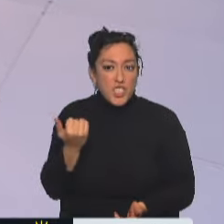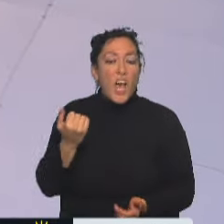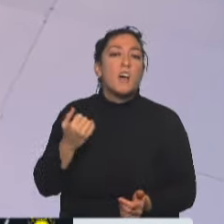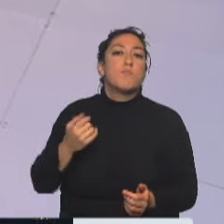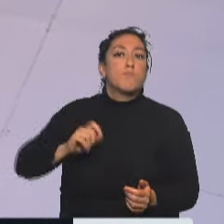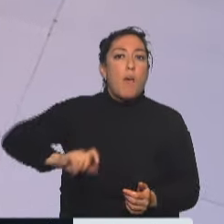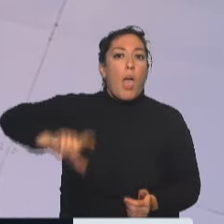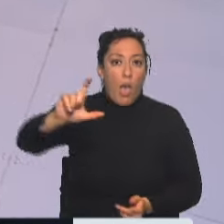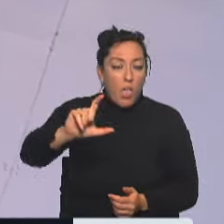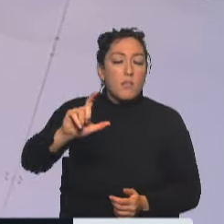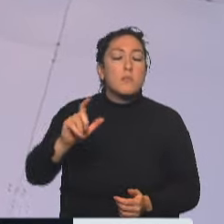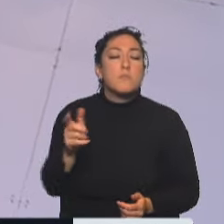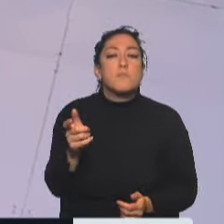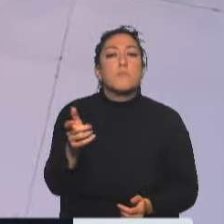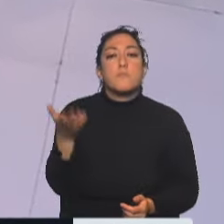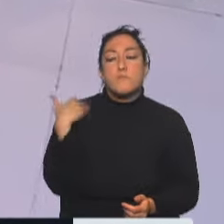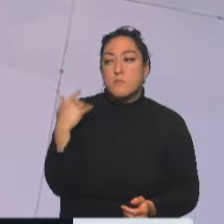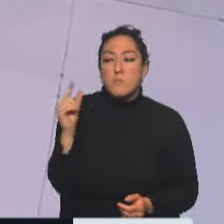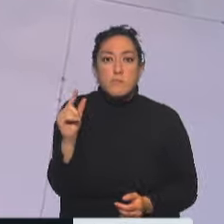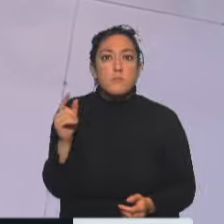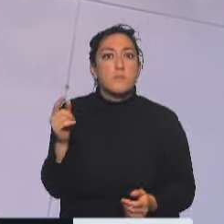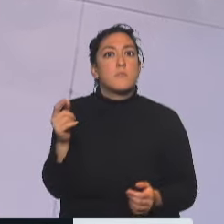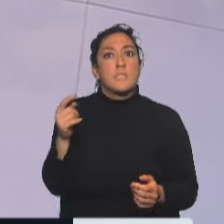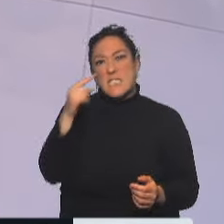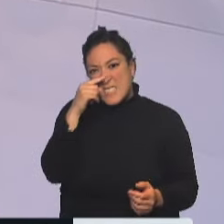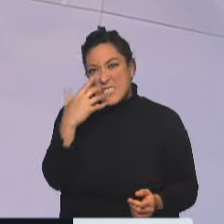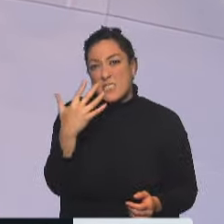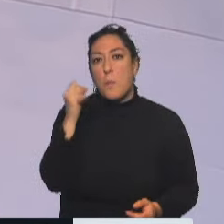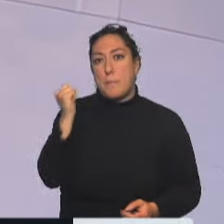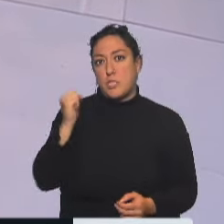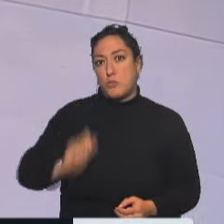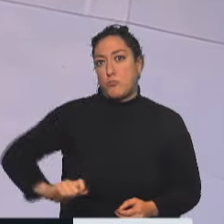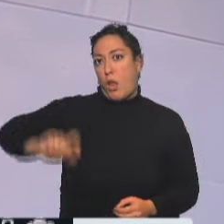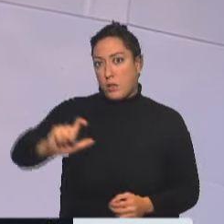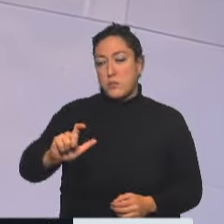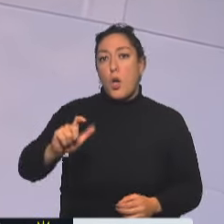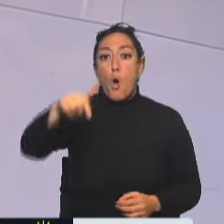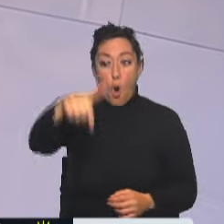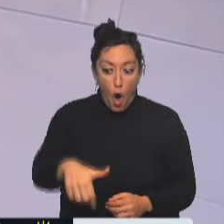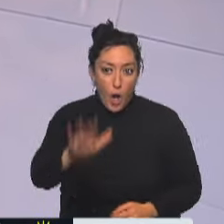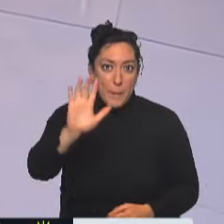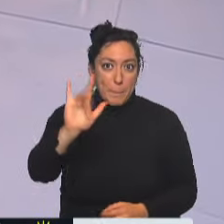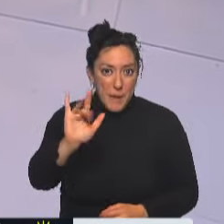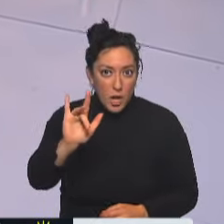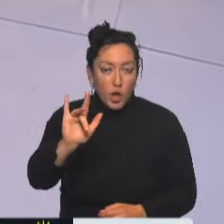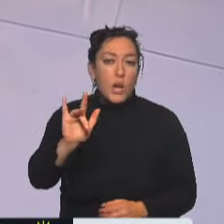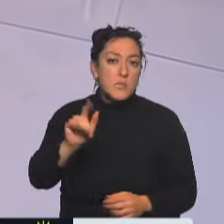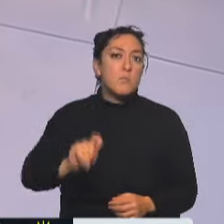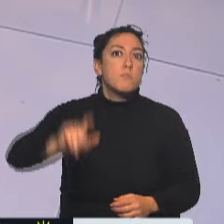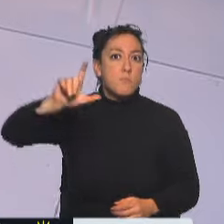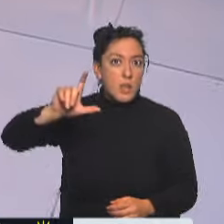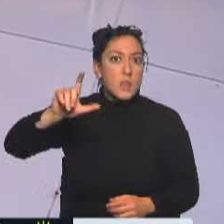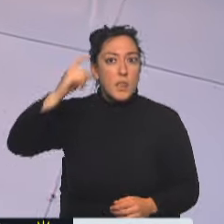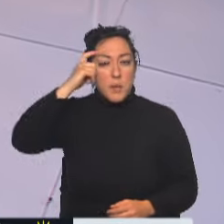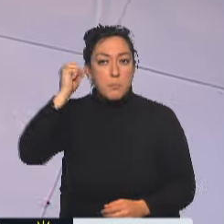alzas. Recordemos, en los últimos días aumentó 75 pesos y en la jornada de este miércoles volvió a aumentar